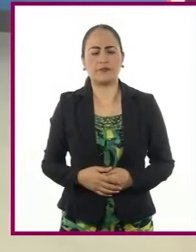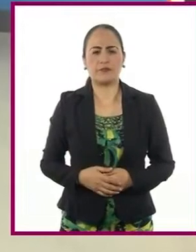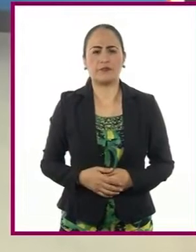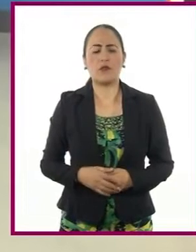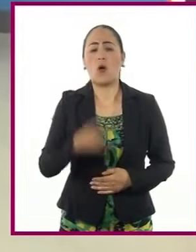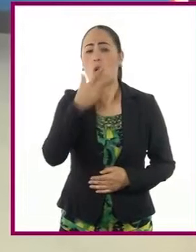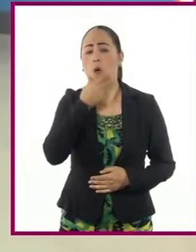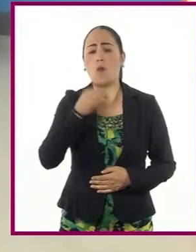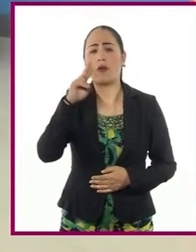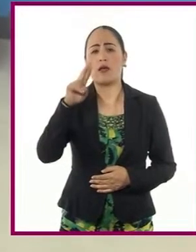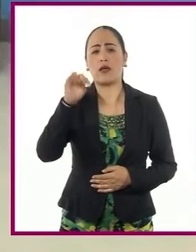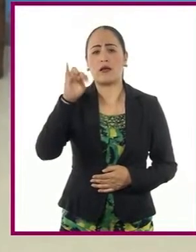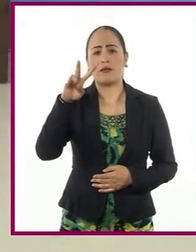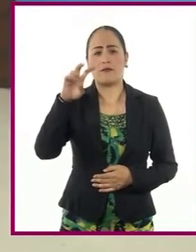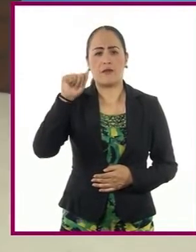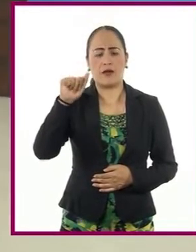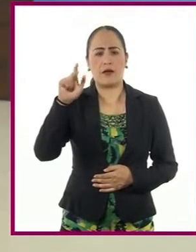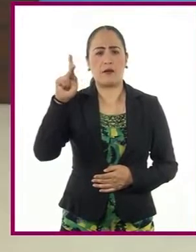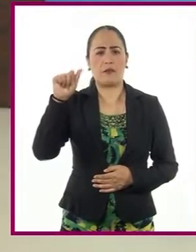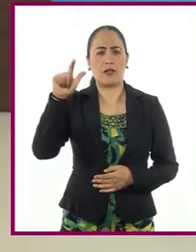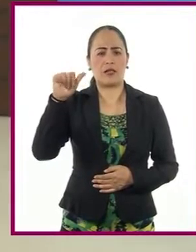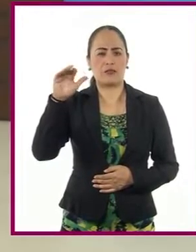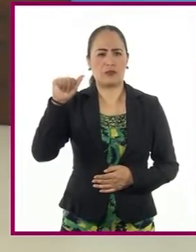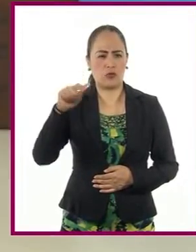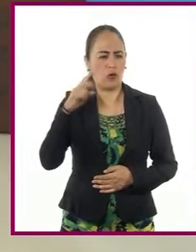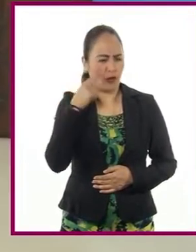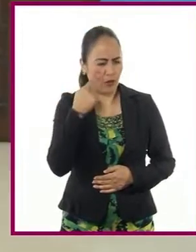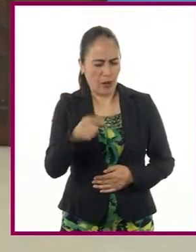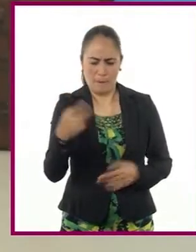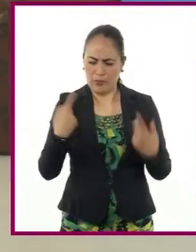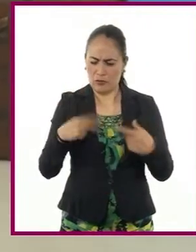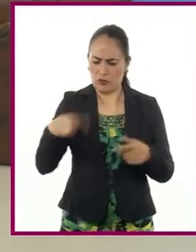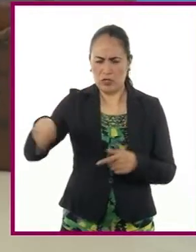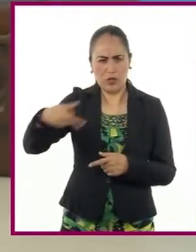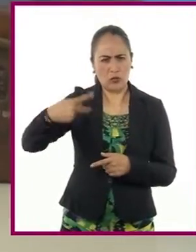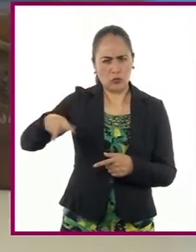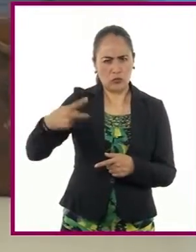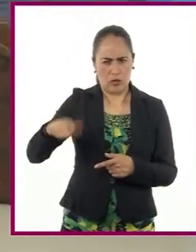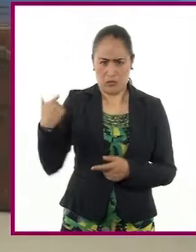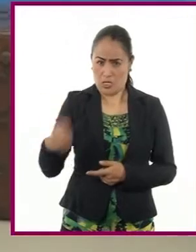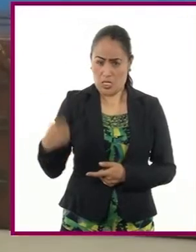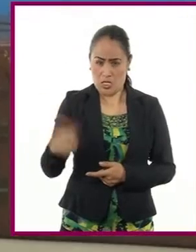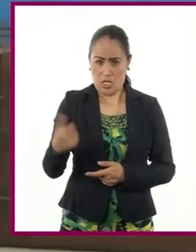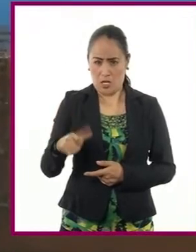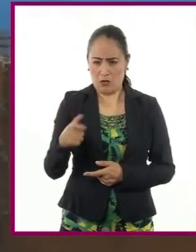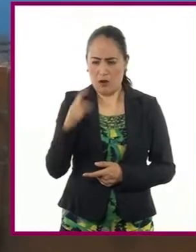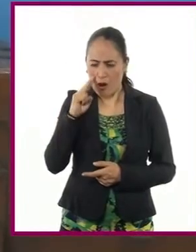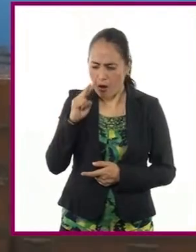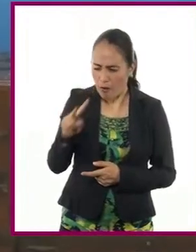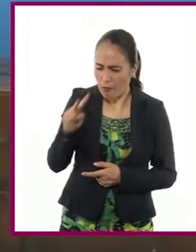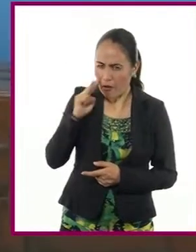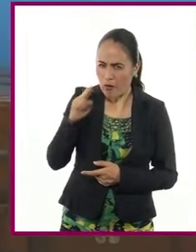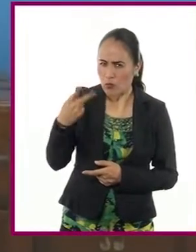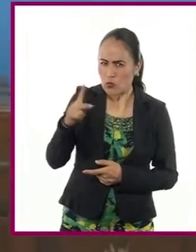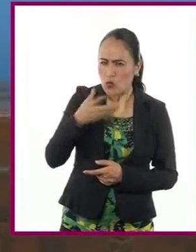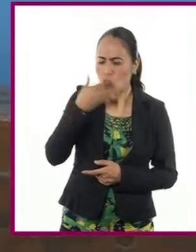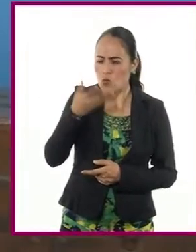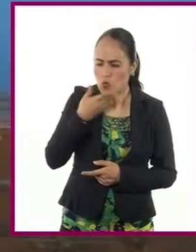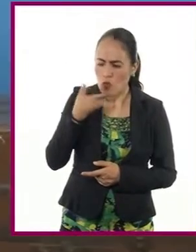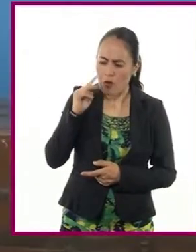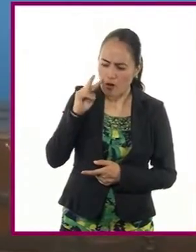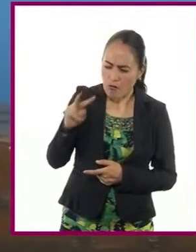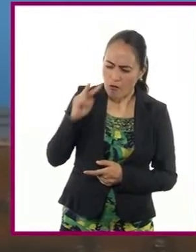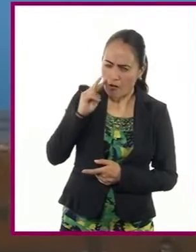Riva Palacio le presta atención a la cultura material de los ricos, pero no tanto para dejar evidencia desinteresada de